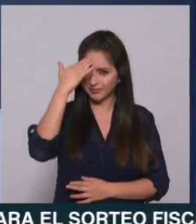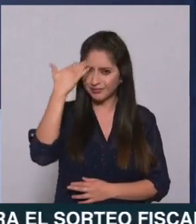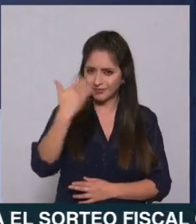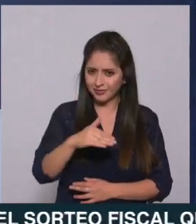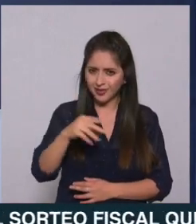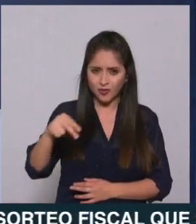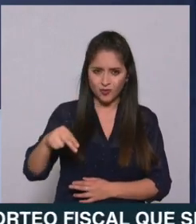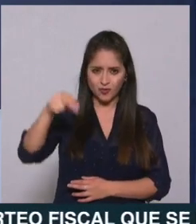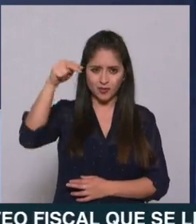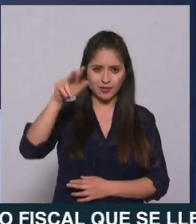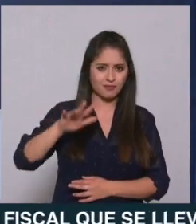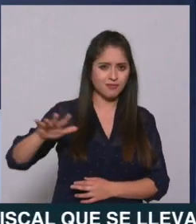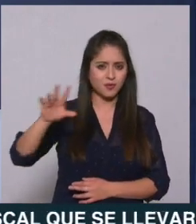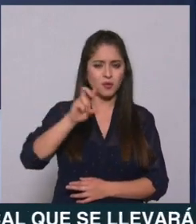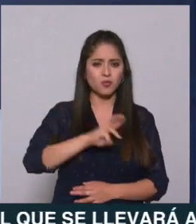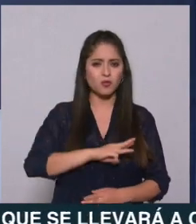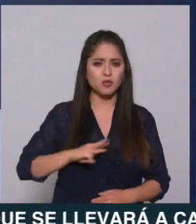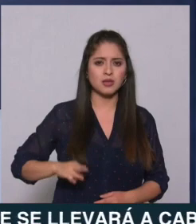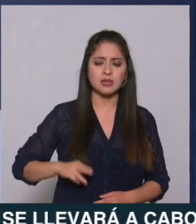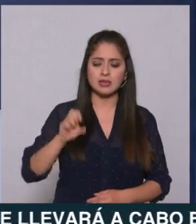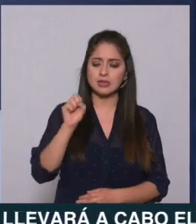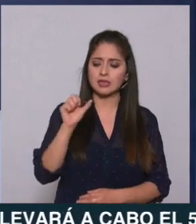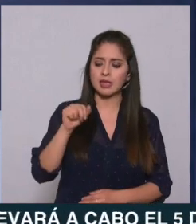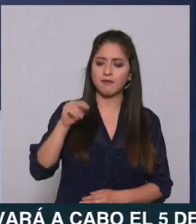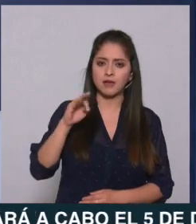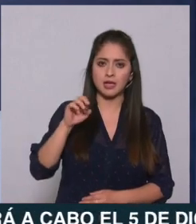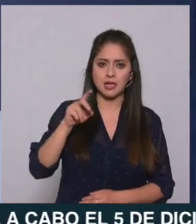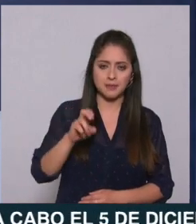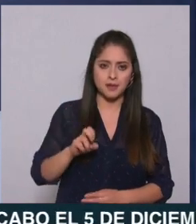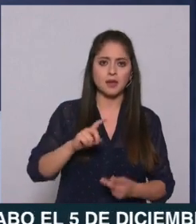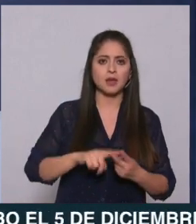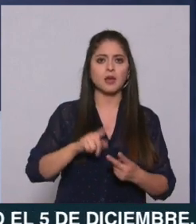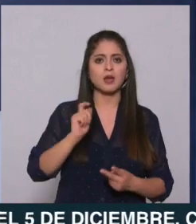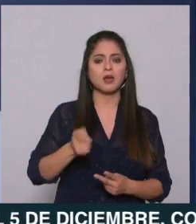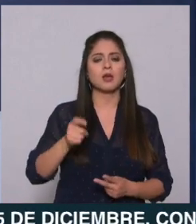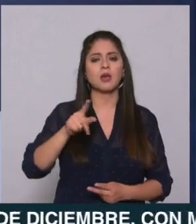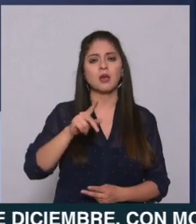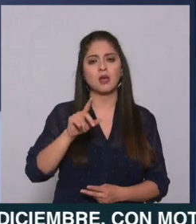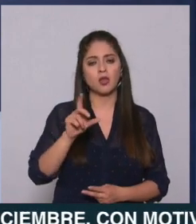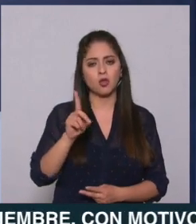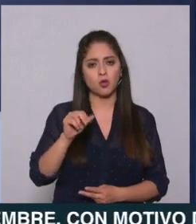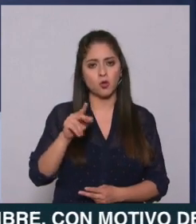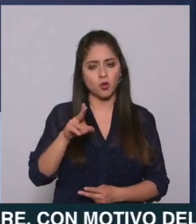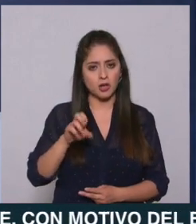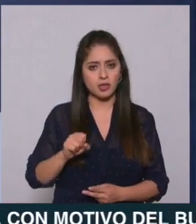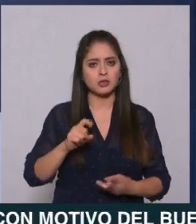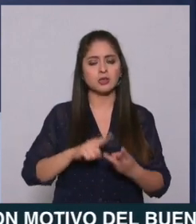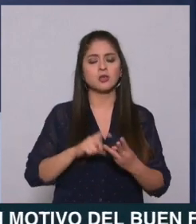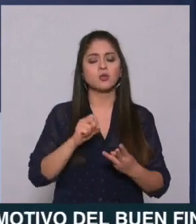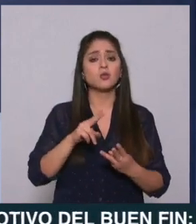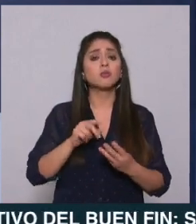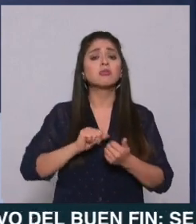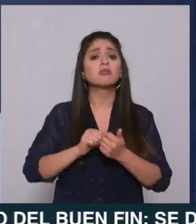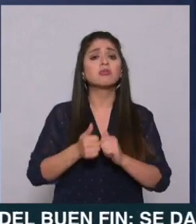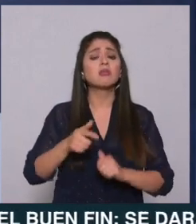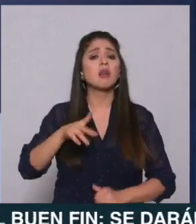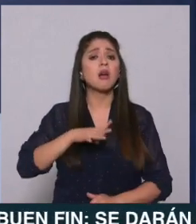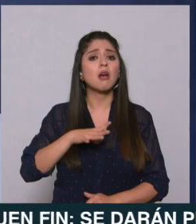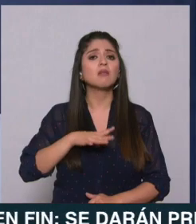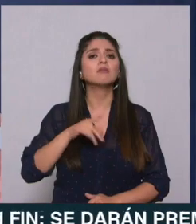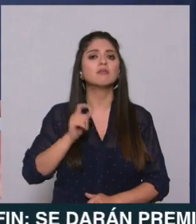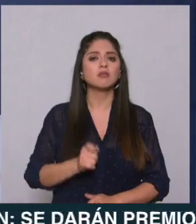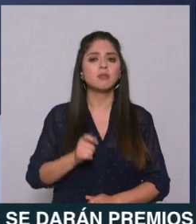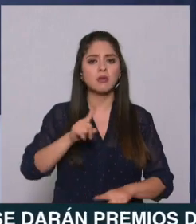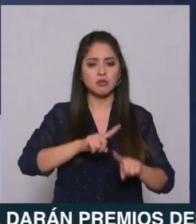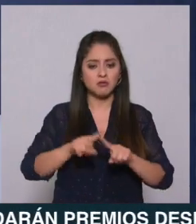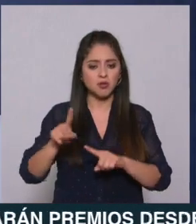del estado, en los municipios de San Felipe, San Luis de la Paz, Ocampo, Jaral del Progreso, Dolores Hidalgo y Jixú, se cuenta con las